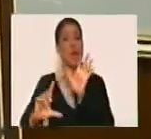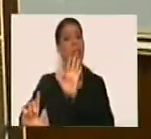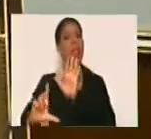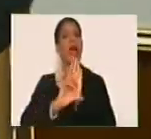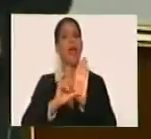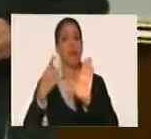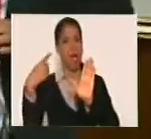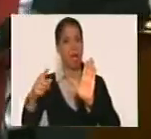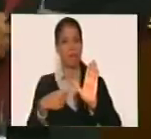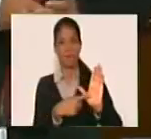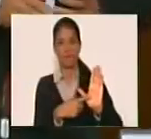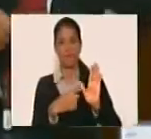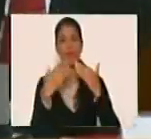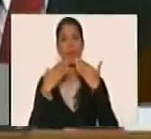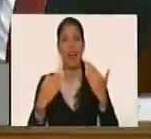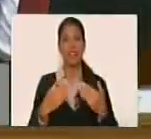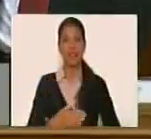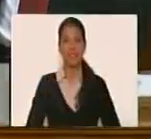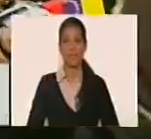gracias.